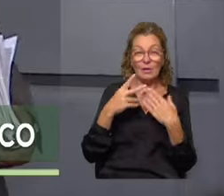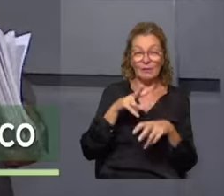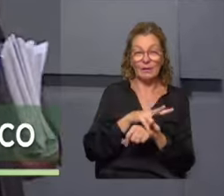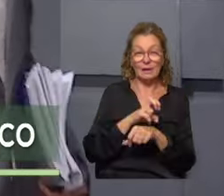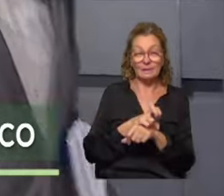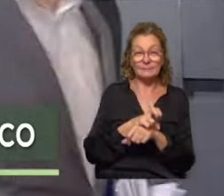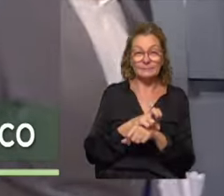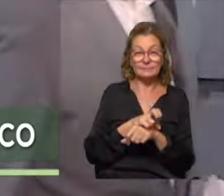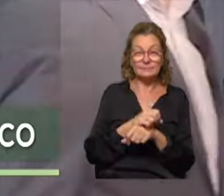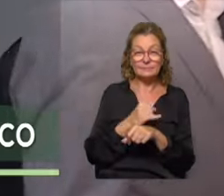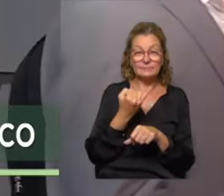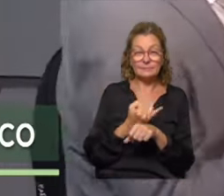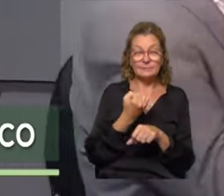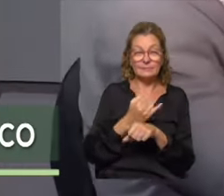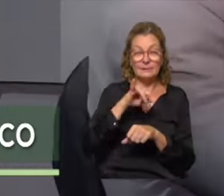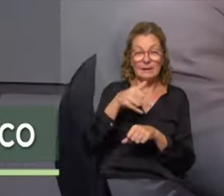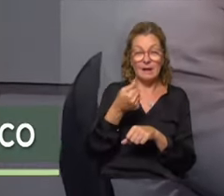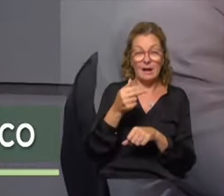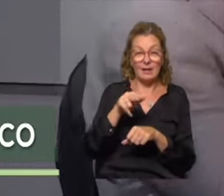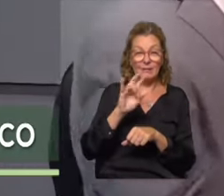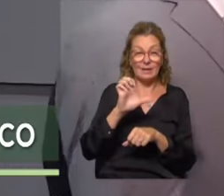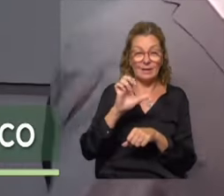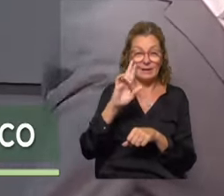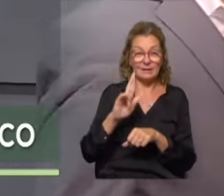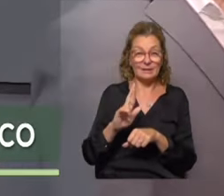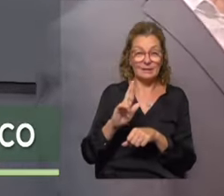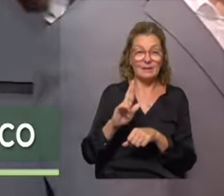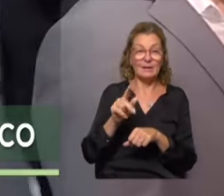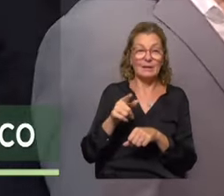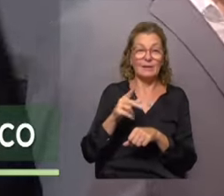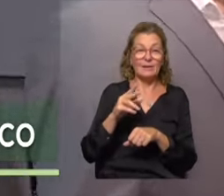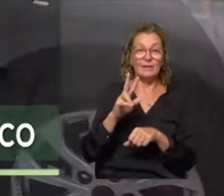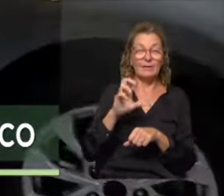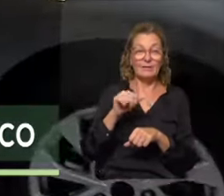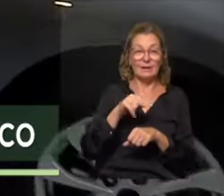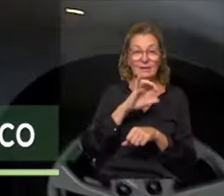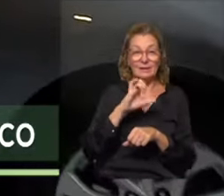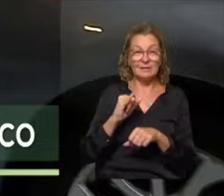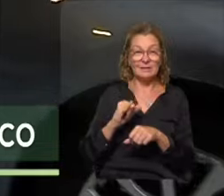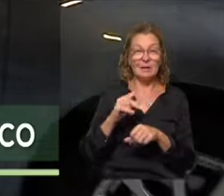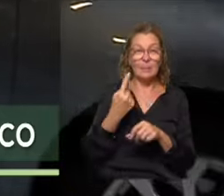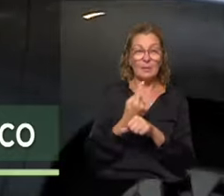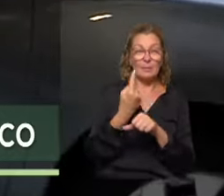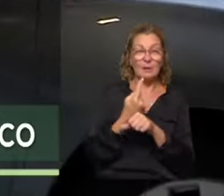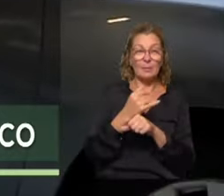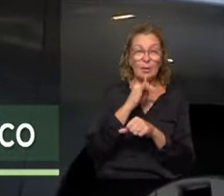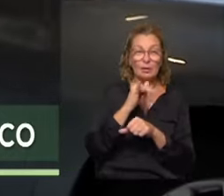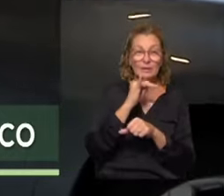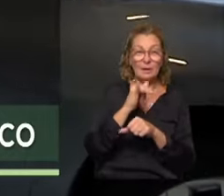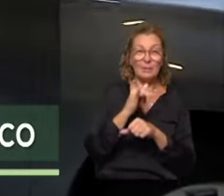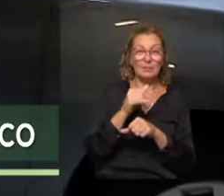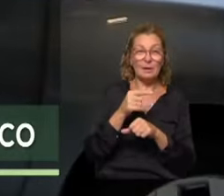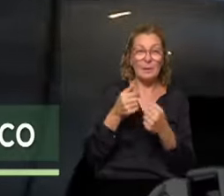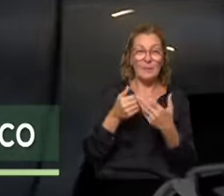Fiscalía Institucional, Javier Benech, hace un ratito, después de la primera salida que hacíamos, Natalia, contábamos que estaba transcurriendo